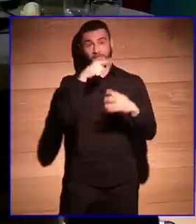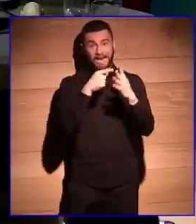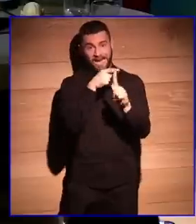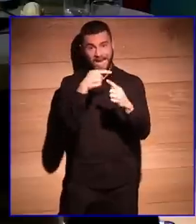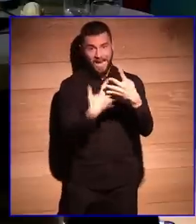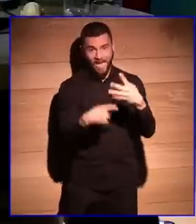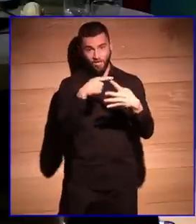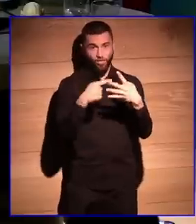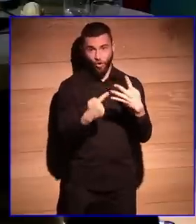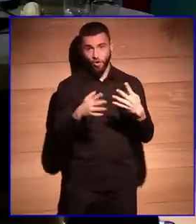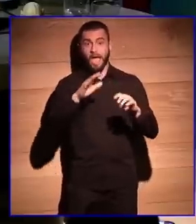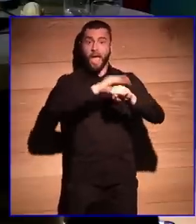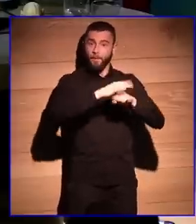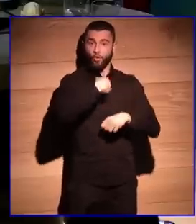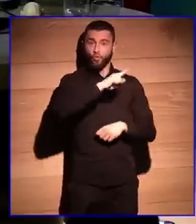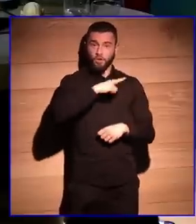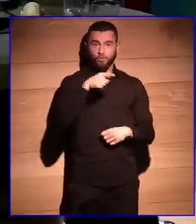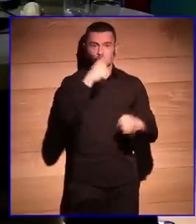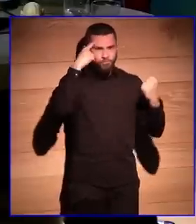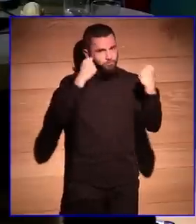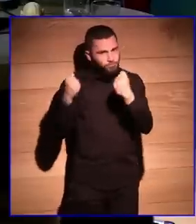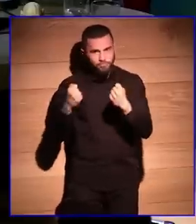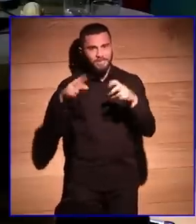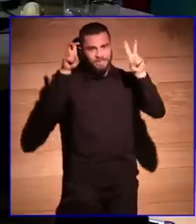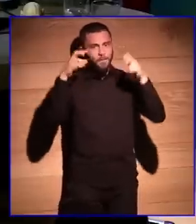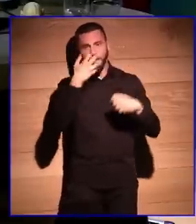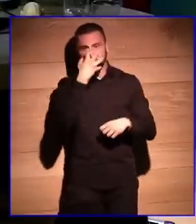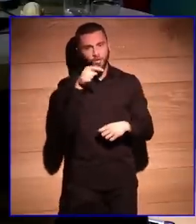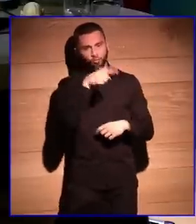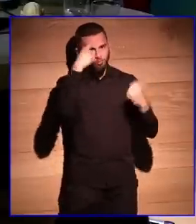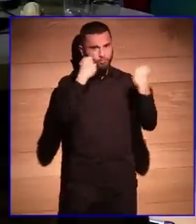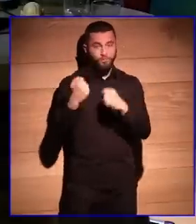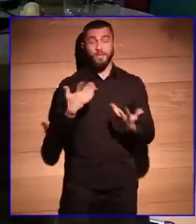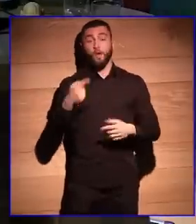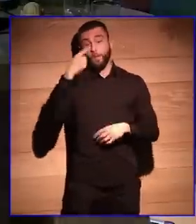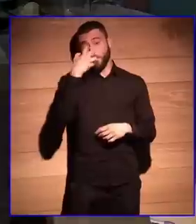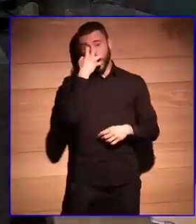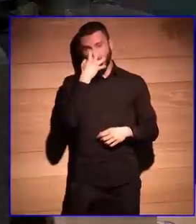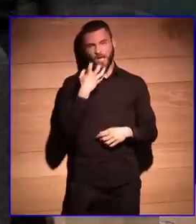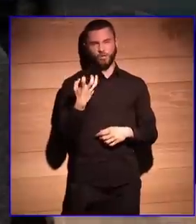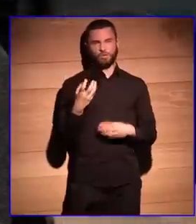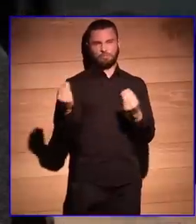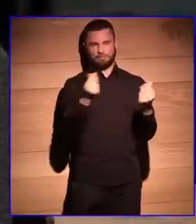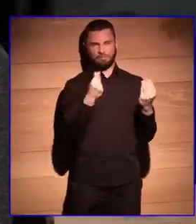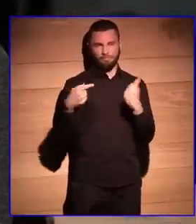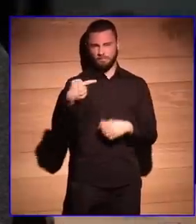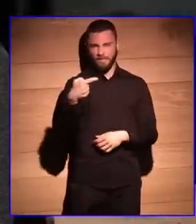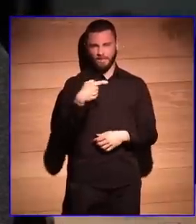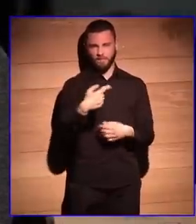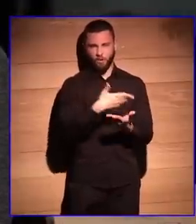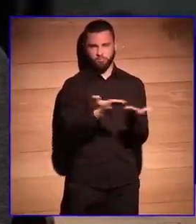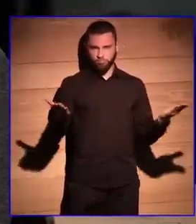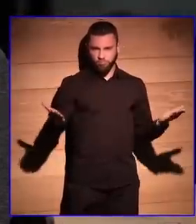dan mal Como rollo. Como amigo nuestro, te considero un experto en payasos. Que los payasos dan muy mal rollo a mucha gente. Incluso hay un